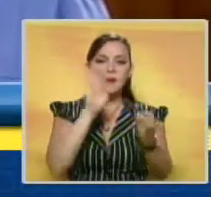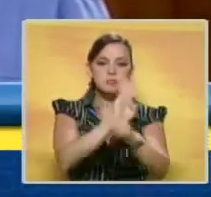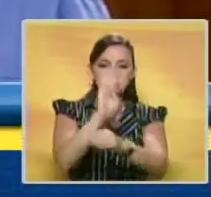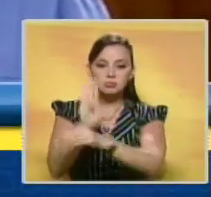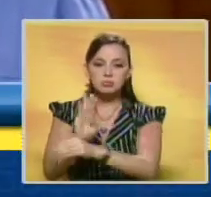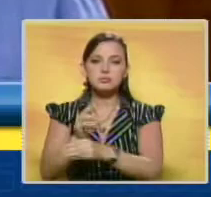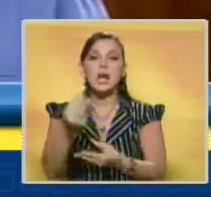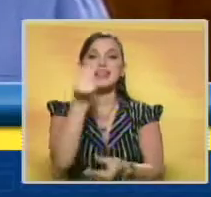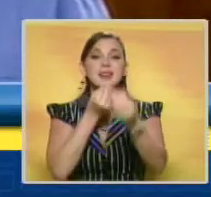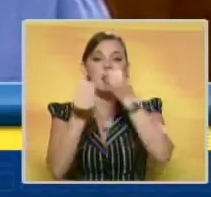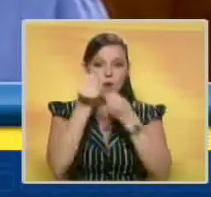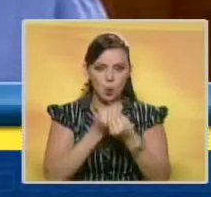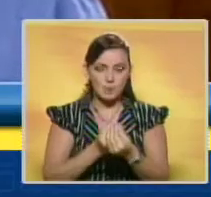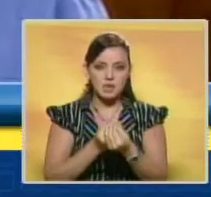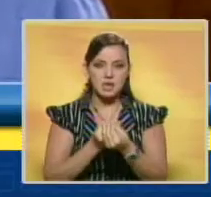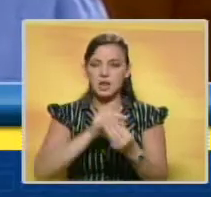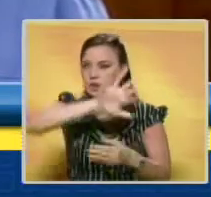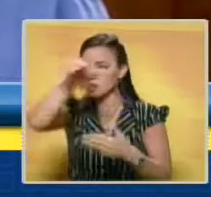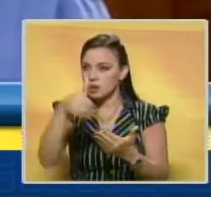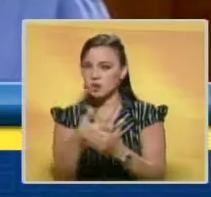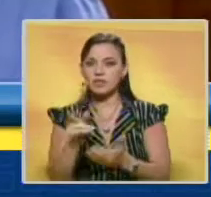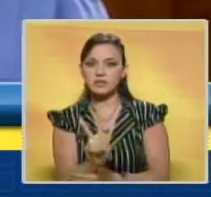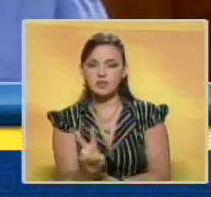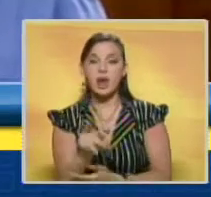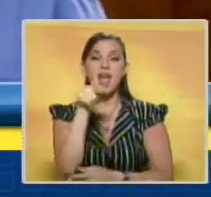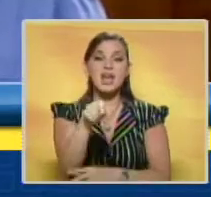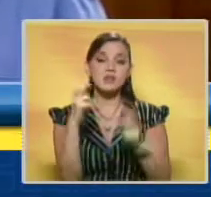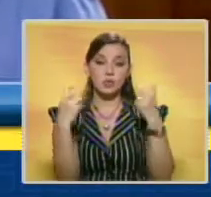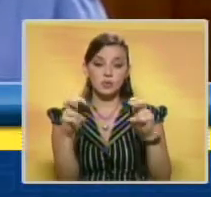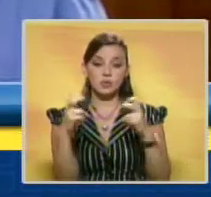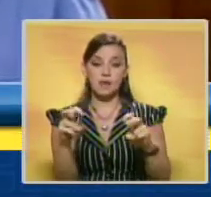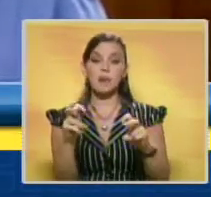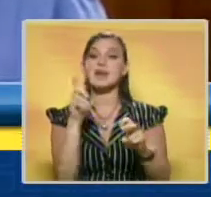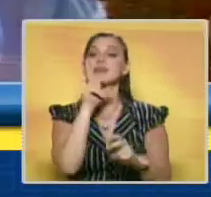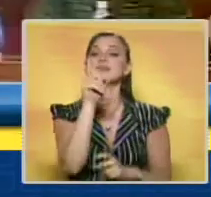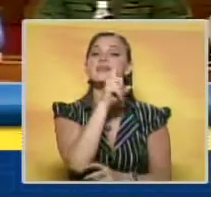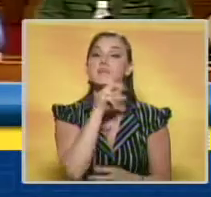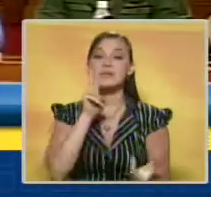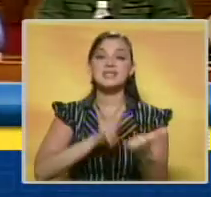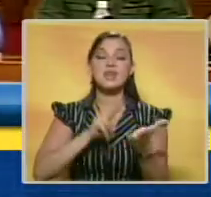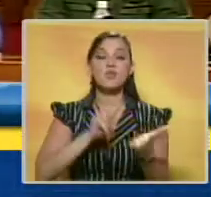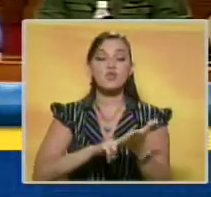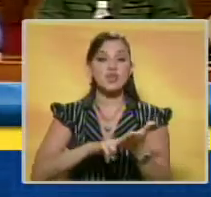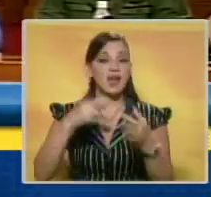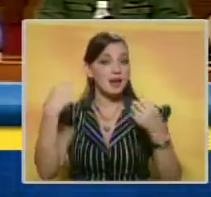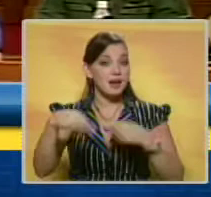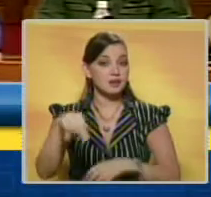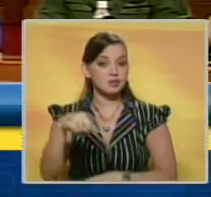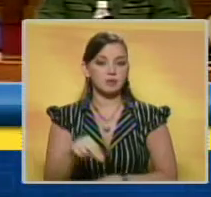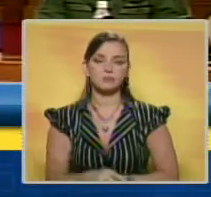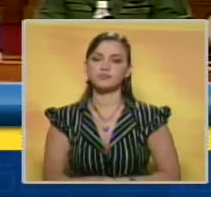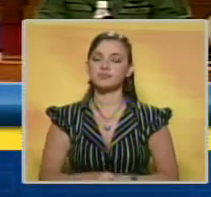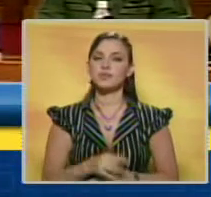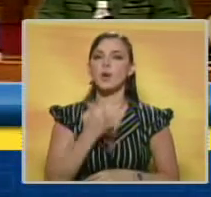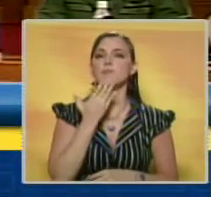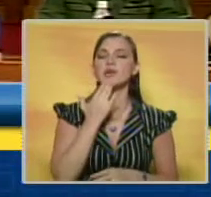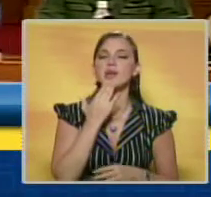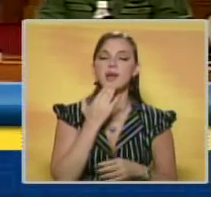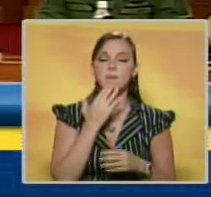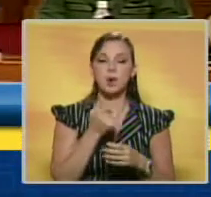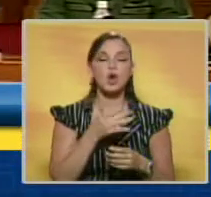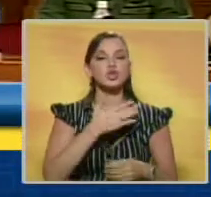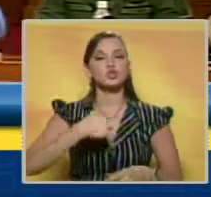la soberanía integral del país como un tema de seguridad nacional. No es lo mismo decir combatamos